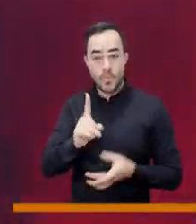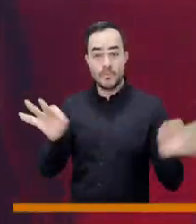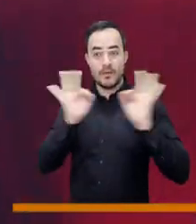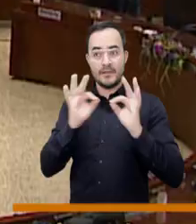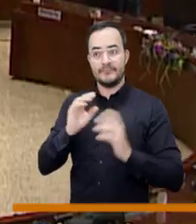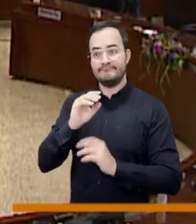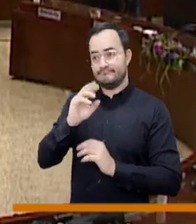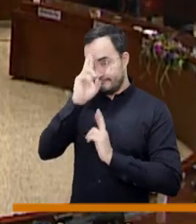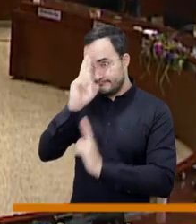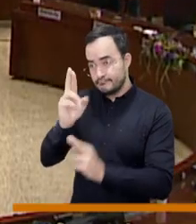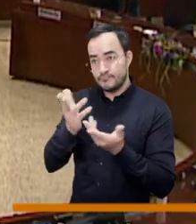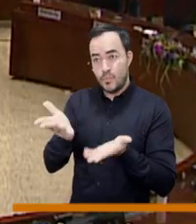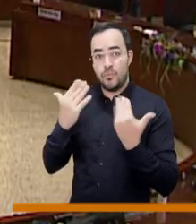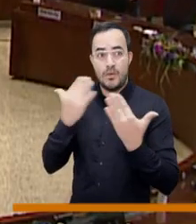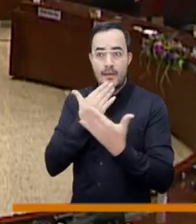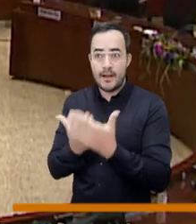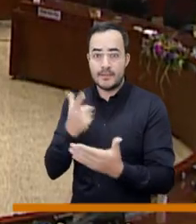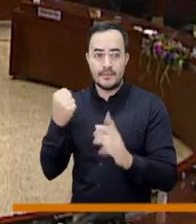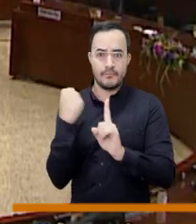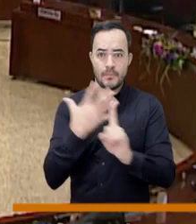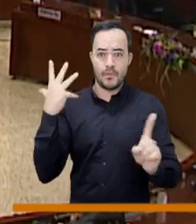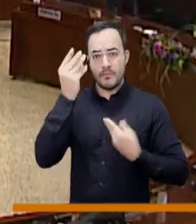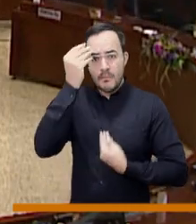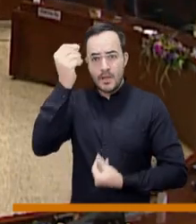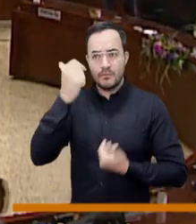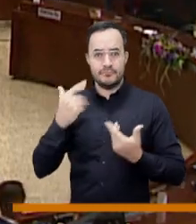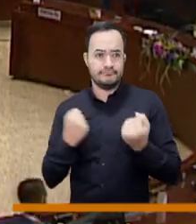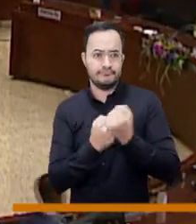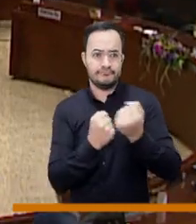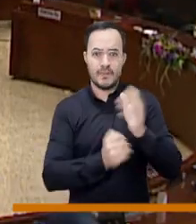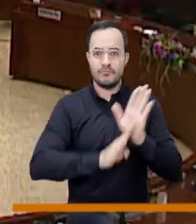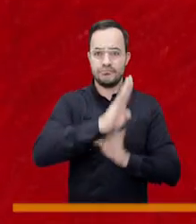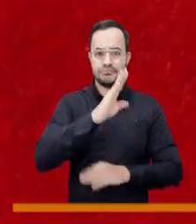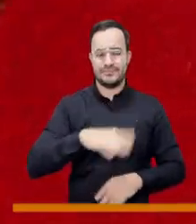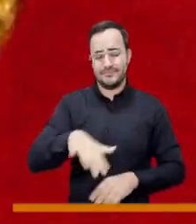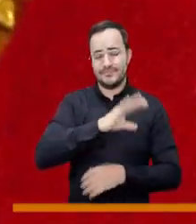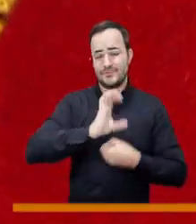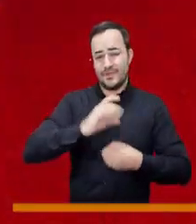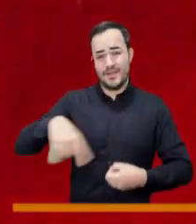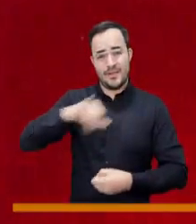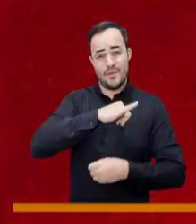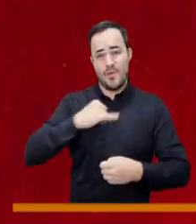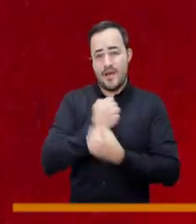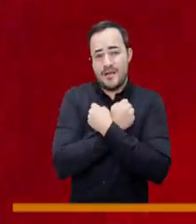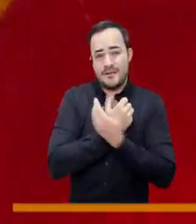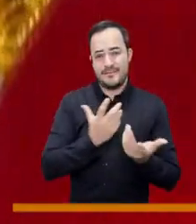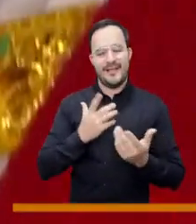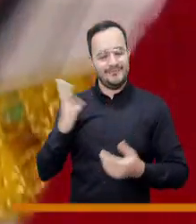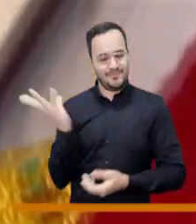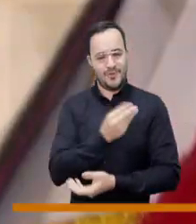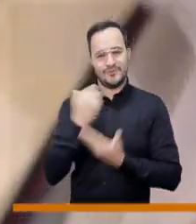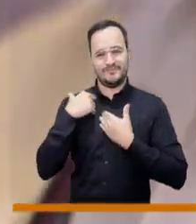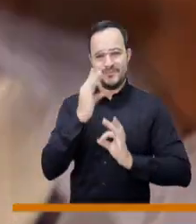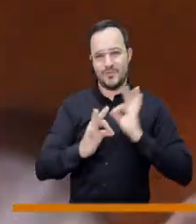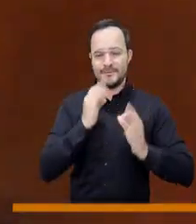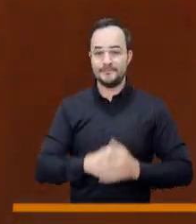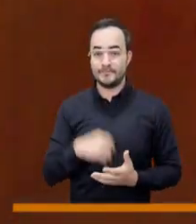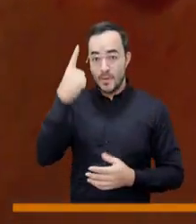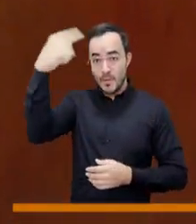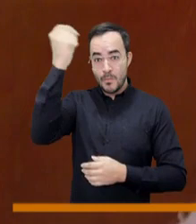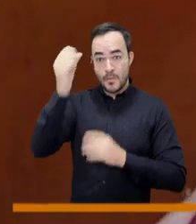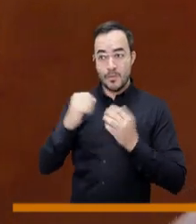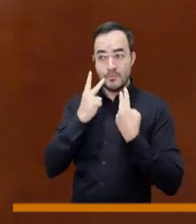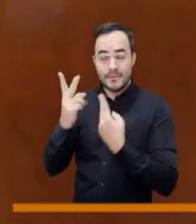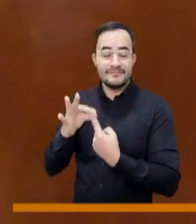a valores y actitud de trabajo colectivo por la ciudad que tanto amamos y que entre todos debemos cuidar. No te pierdas